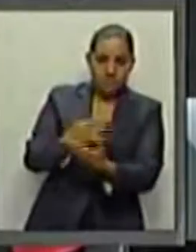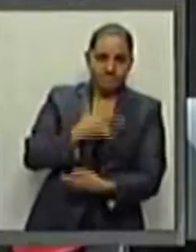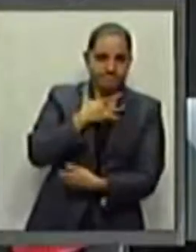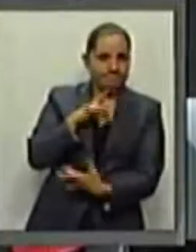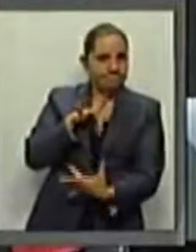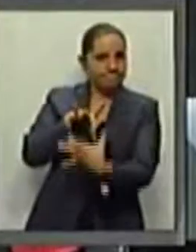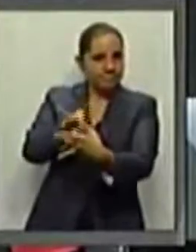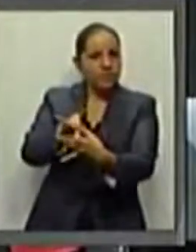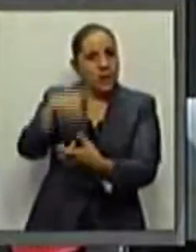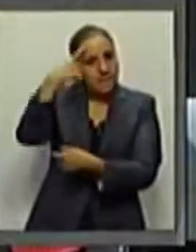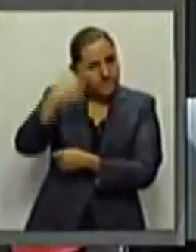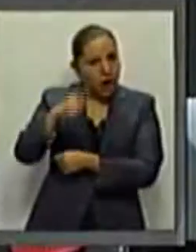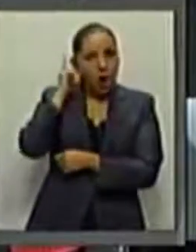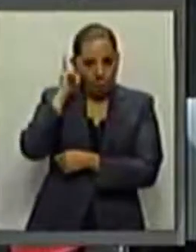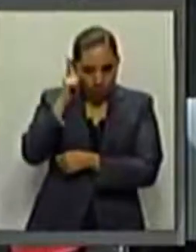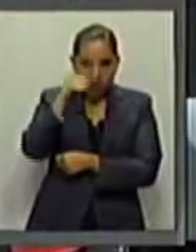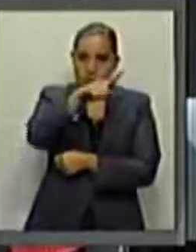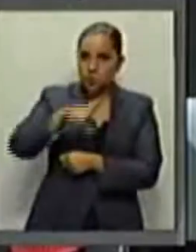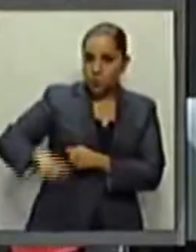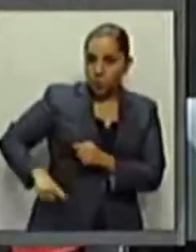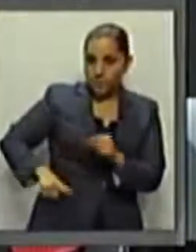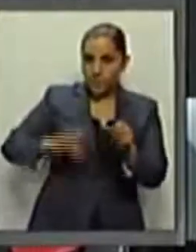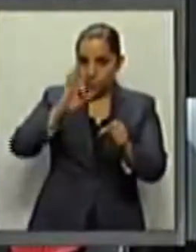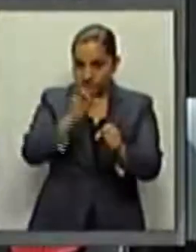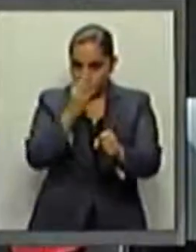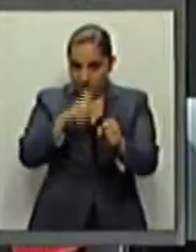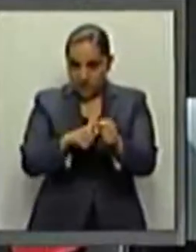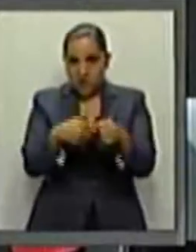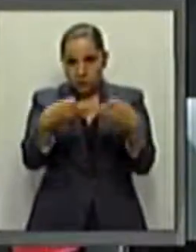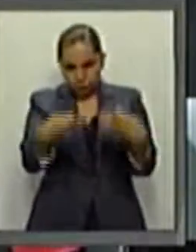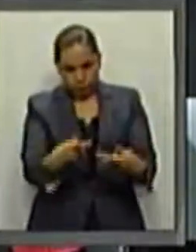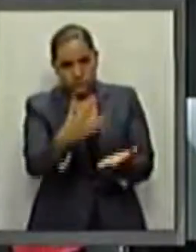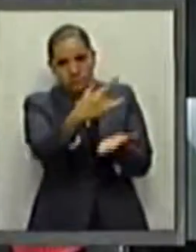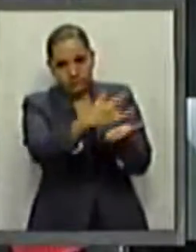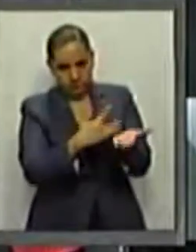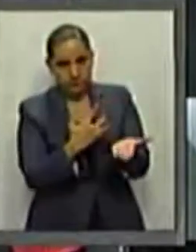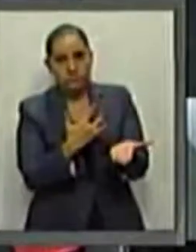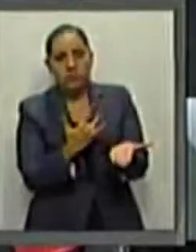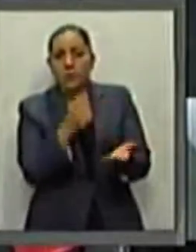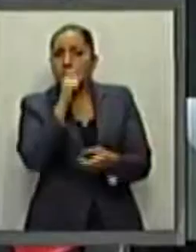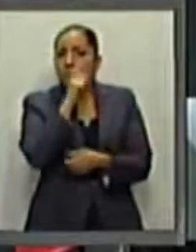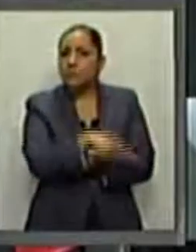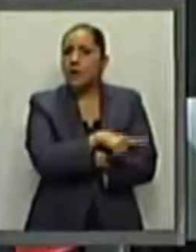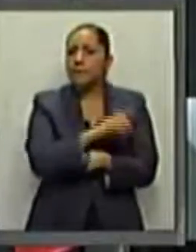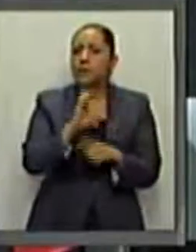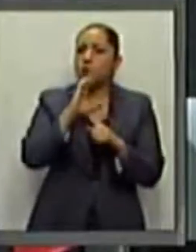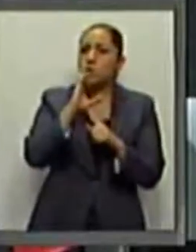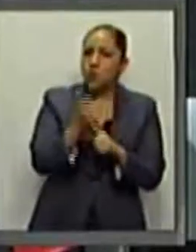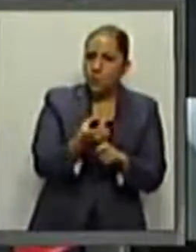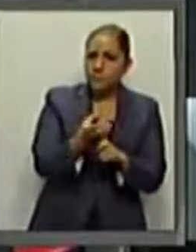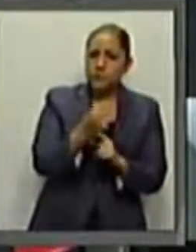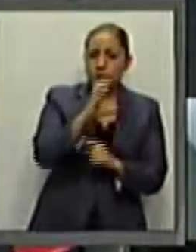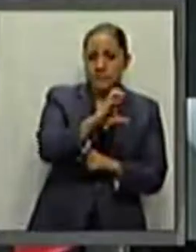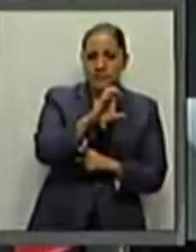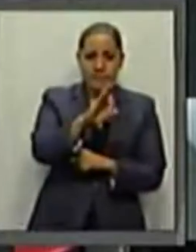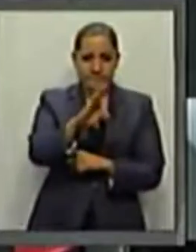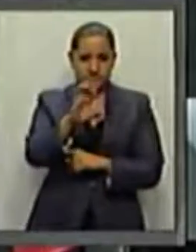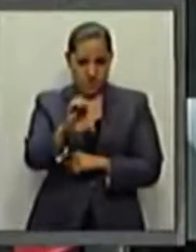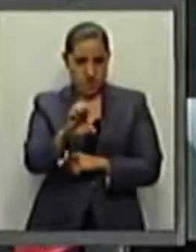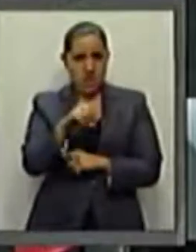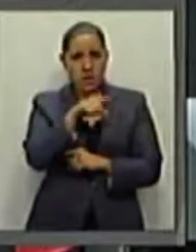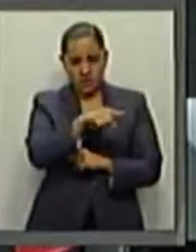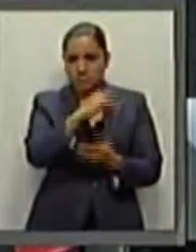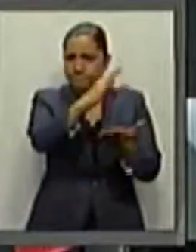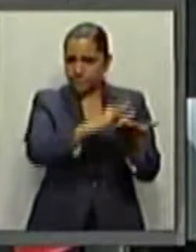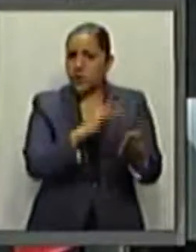tengamos todo el apoyo del gobierno federal y de la Comisión Federal de Electricidad, porque a veces cuando